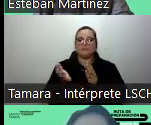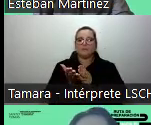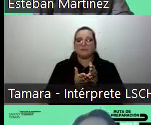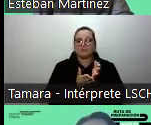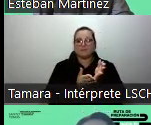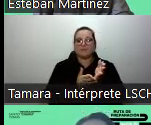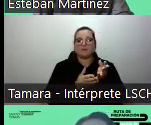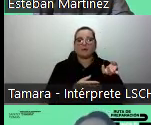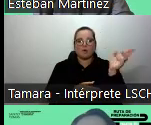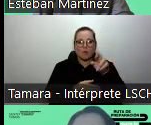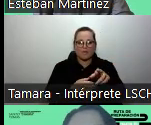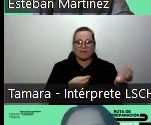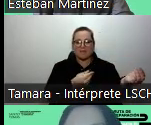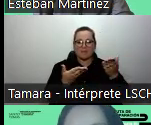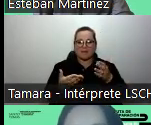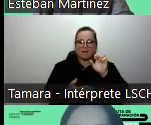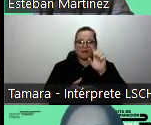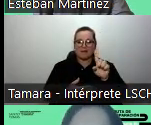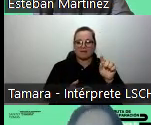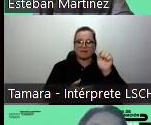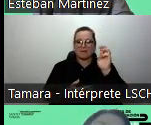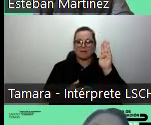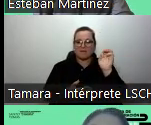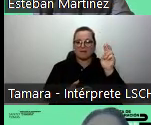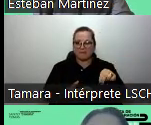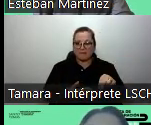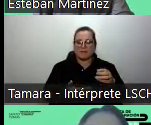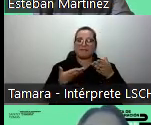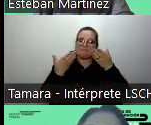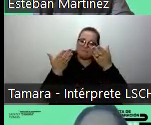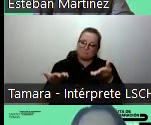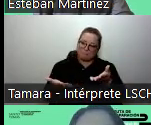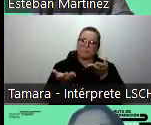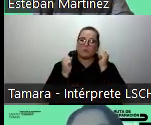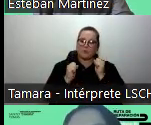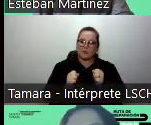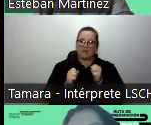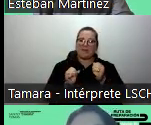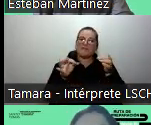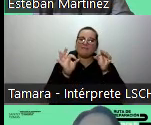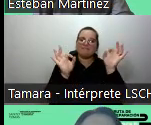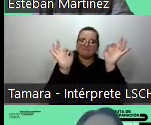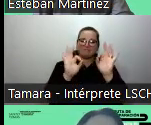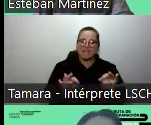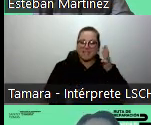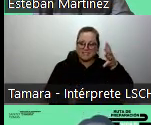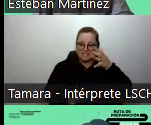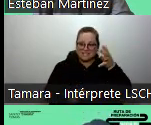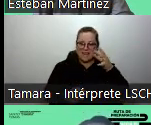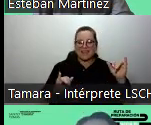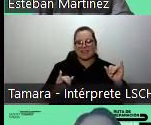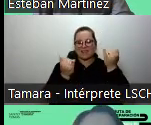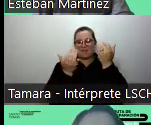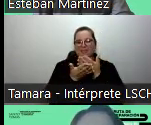damos nuevamente la bienvenida a Esteban Esteban te doy el pase para comenzar esta gran charla y que disfruten